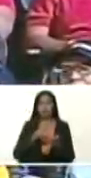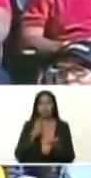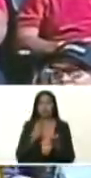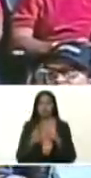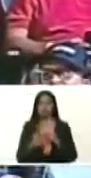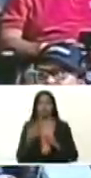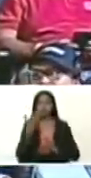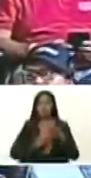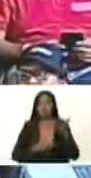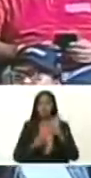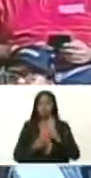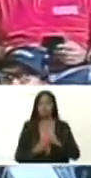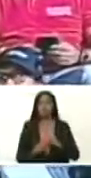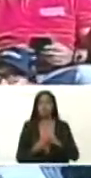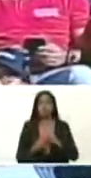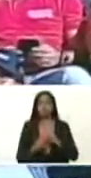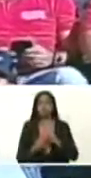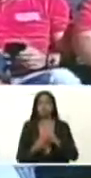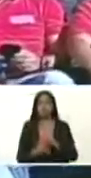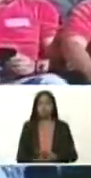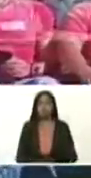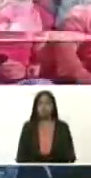este documento.